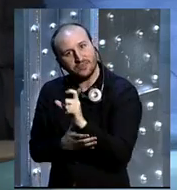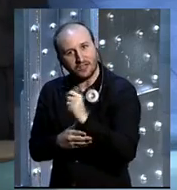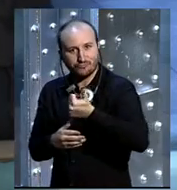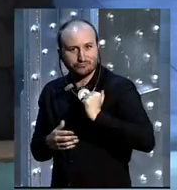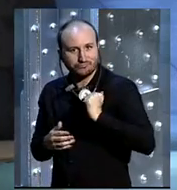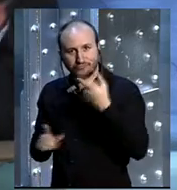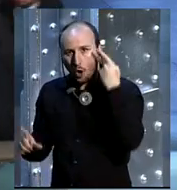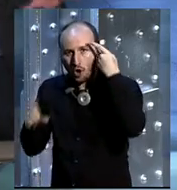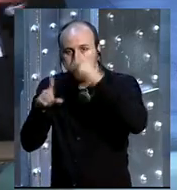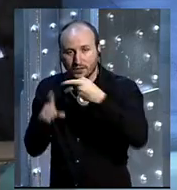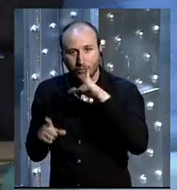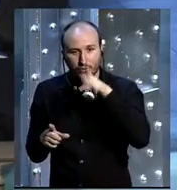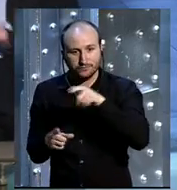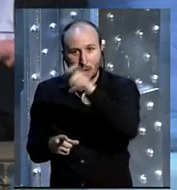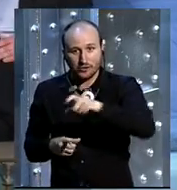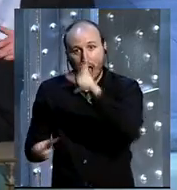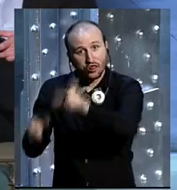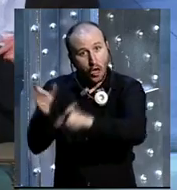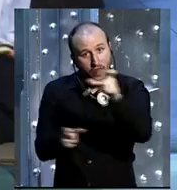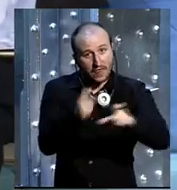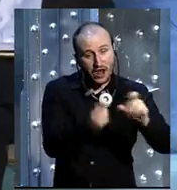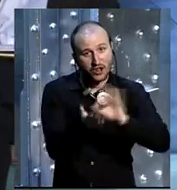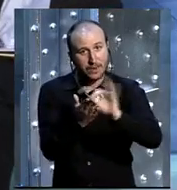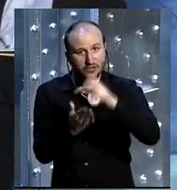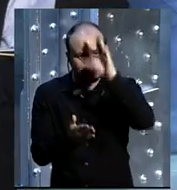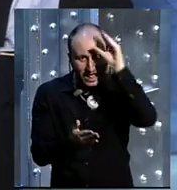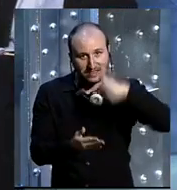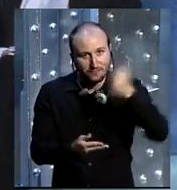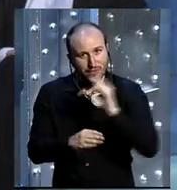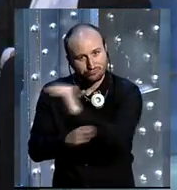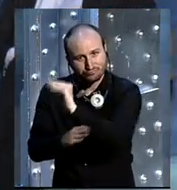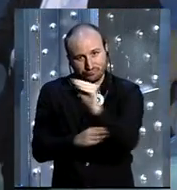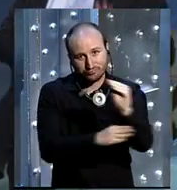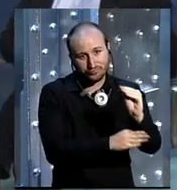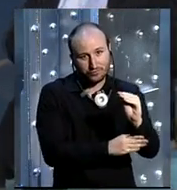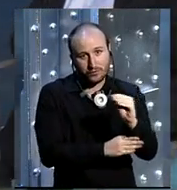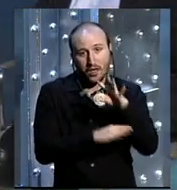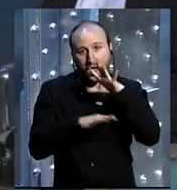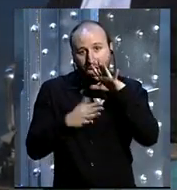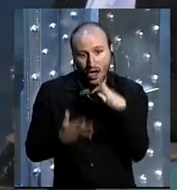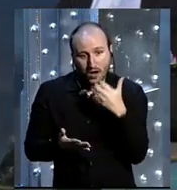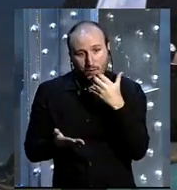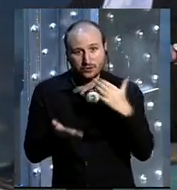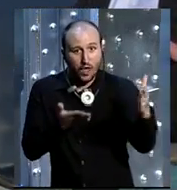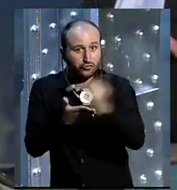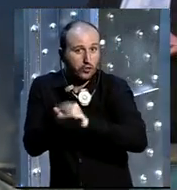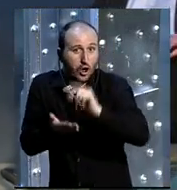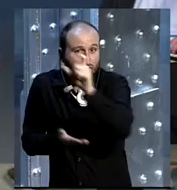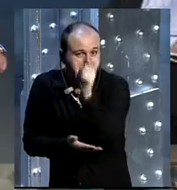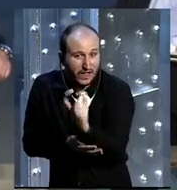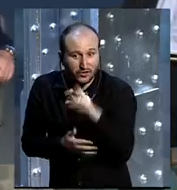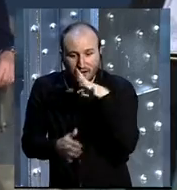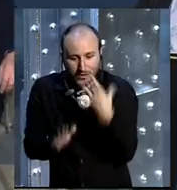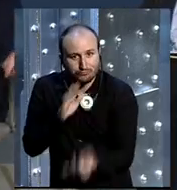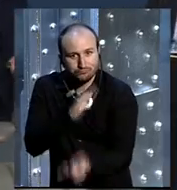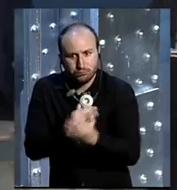inteligente para proveer a los ciudadanos con servicios más inteligentes. Por lo tanto, esta transición hacia una utilización inteligente de los datos se está dando y está